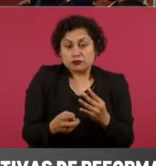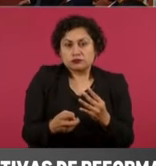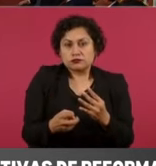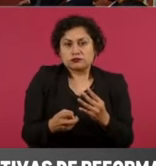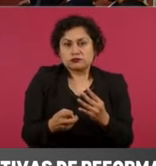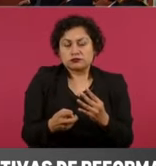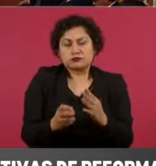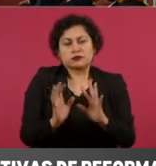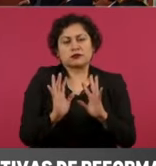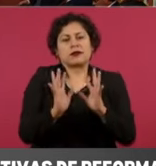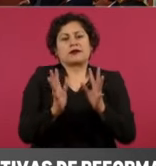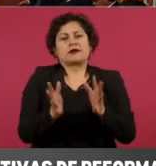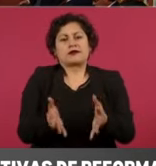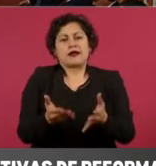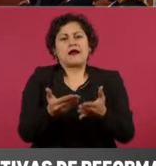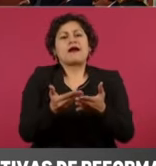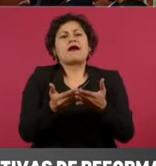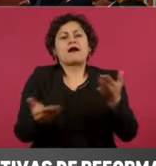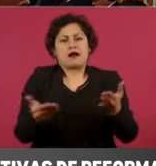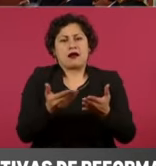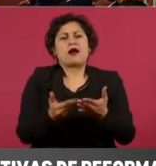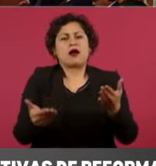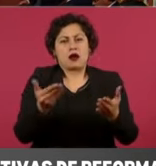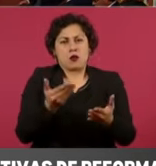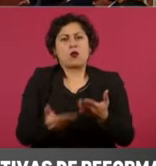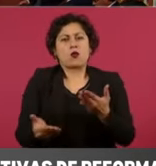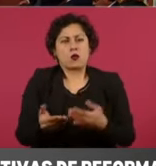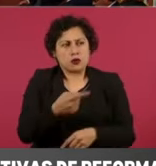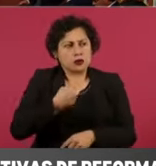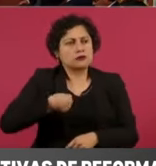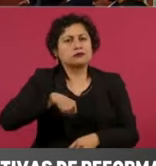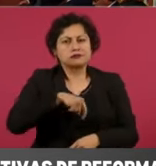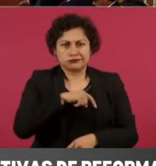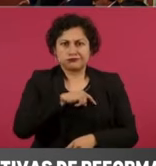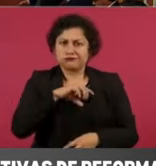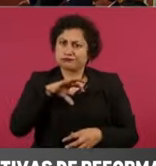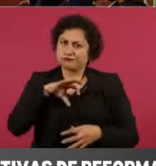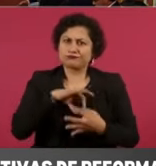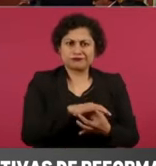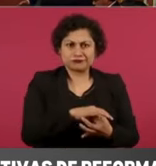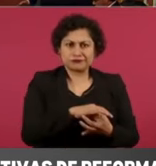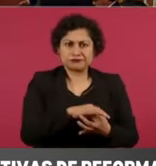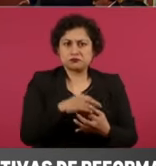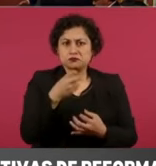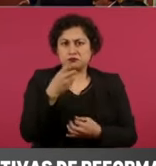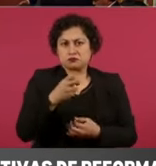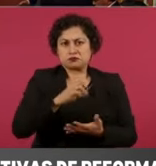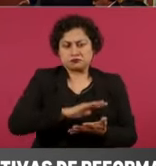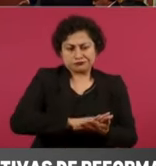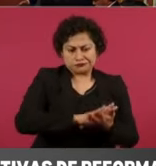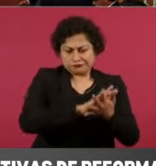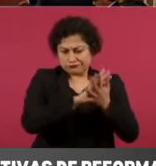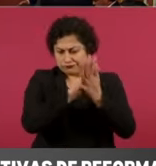desde los orígenes del actual movimiento de transformación nacional.